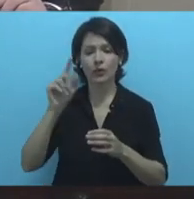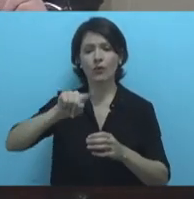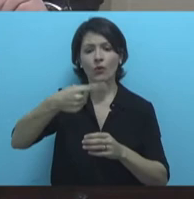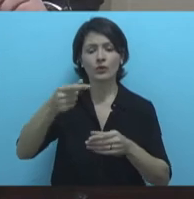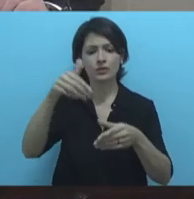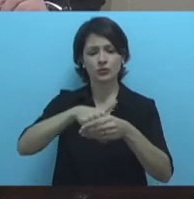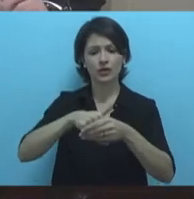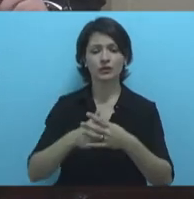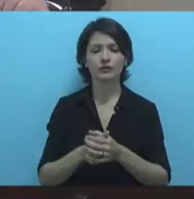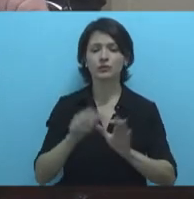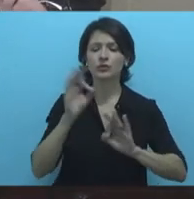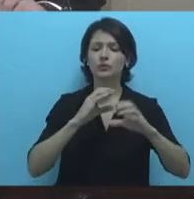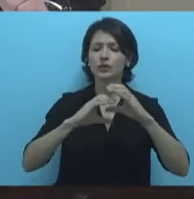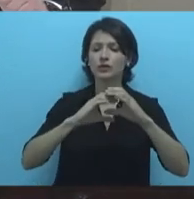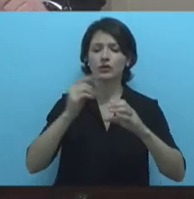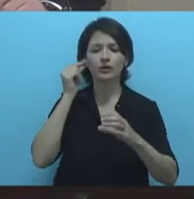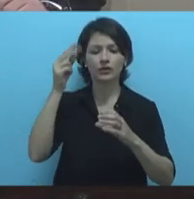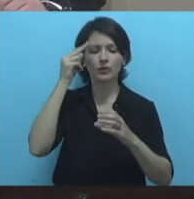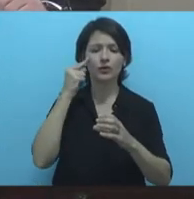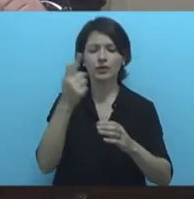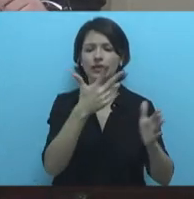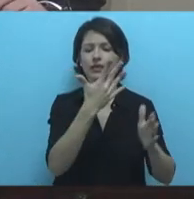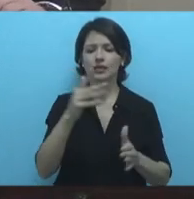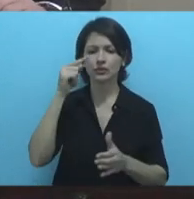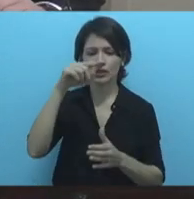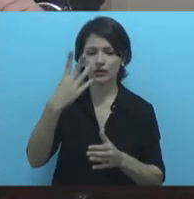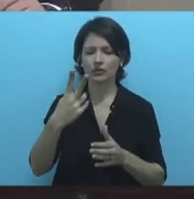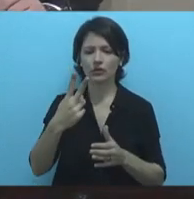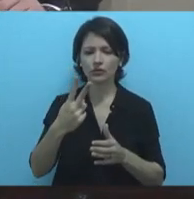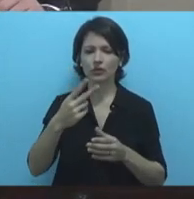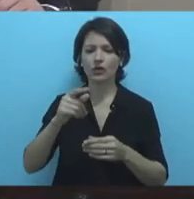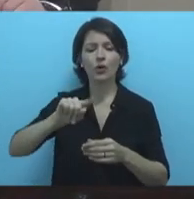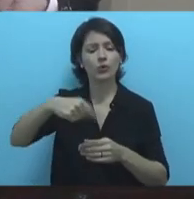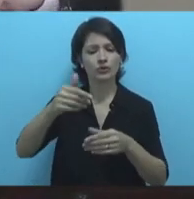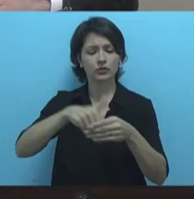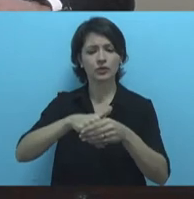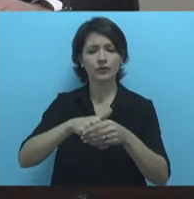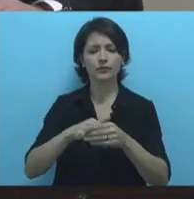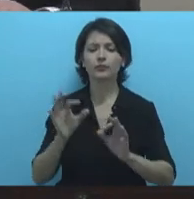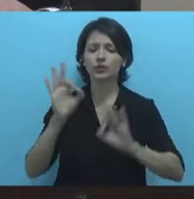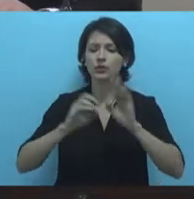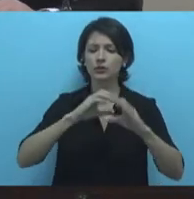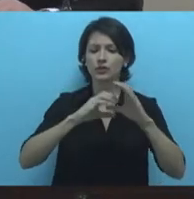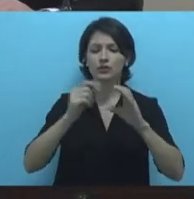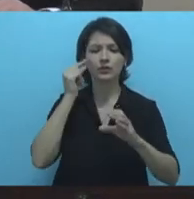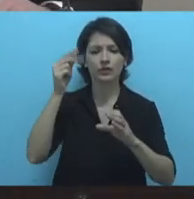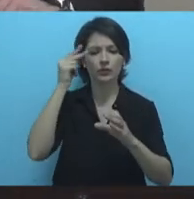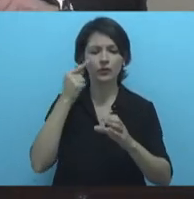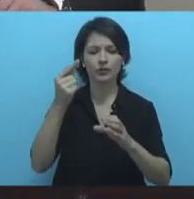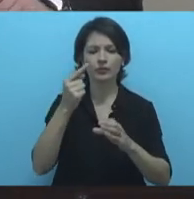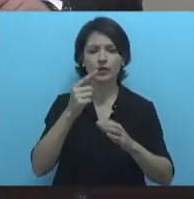proyecto de comunicación 39 mil 572 para una sesión proyecto de comunicación 39 mil